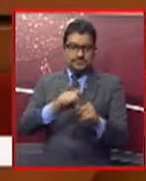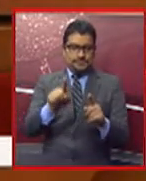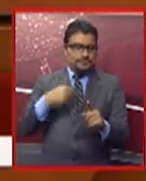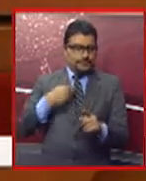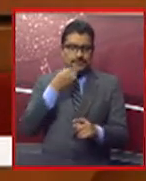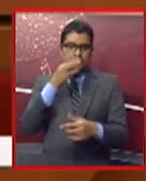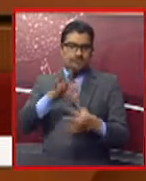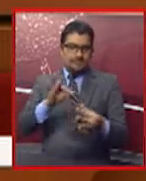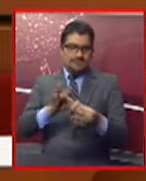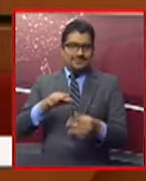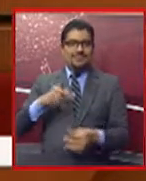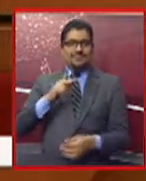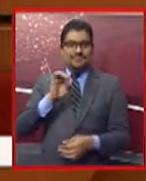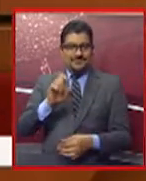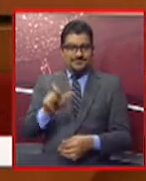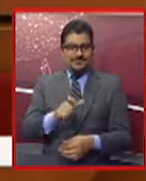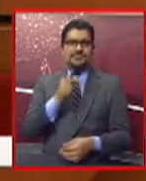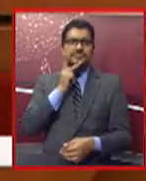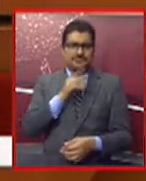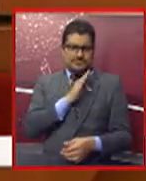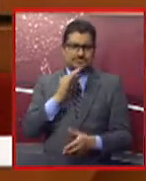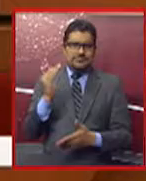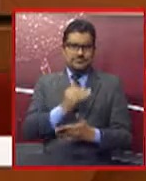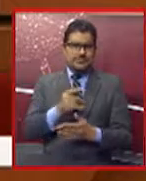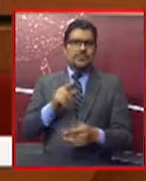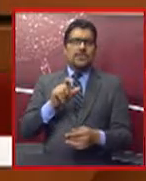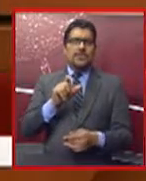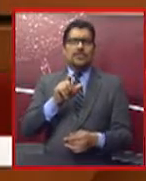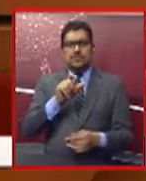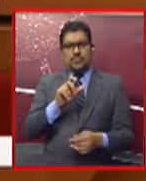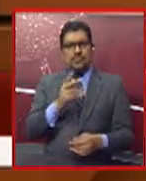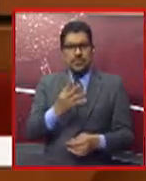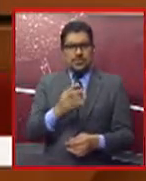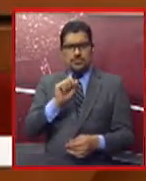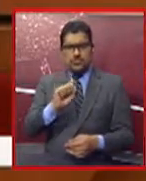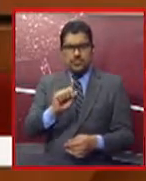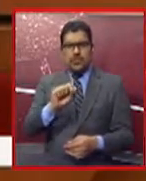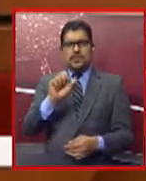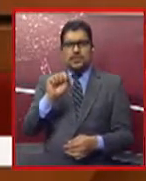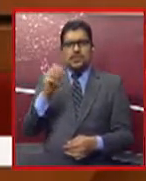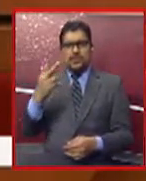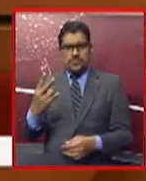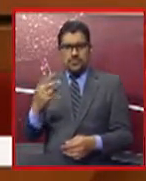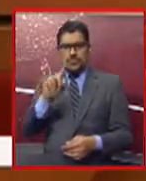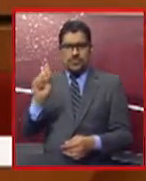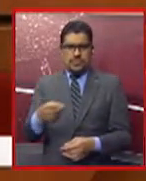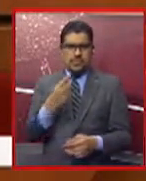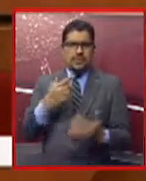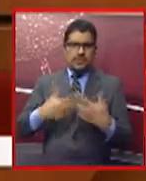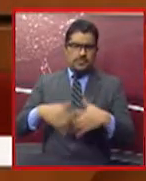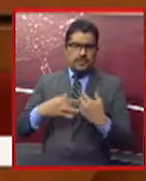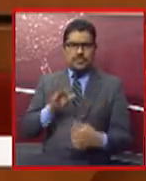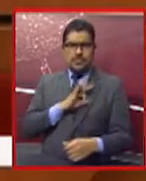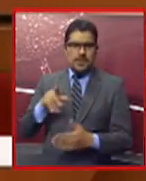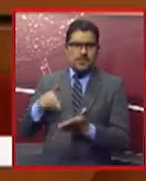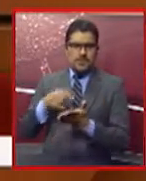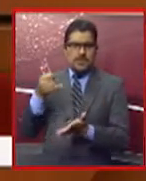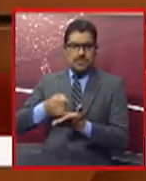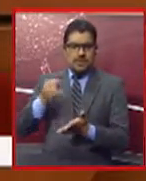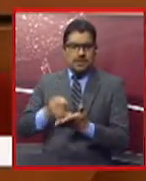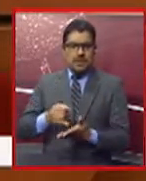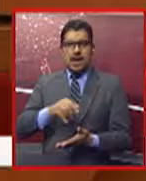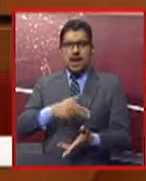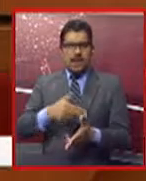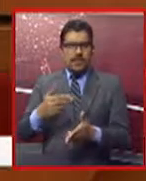Esto es, Pemex podrá deducir hasta $4.62 y las empresas podrán deducir